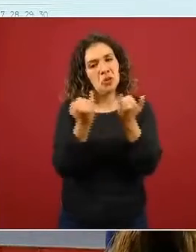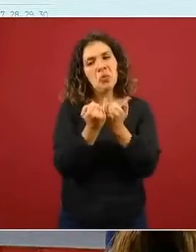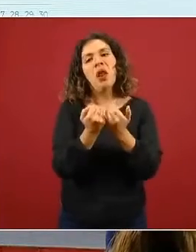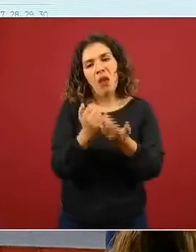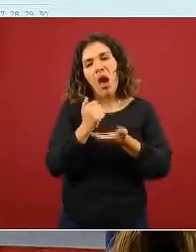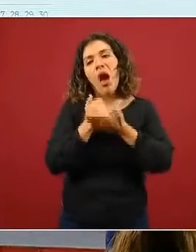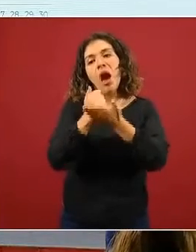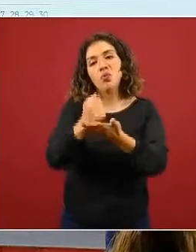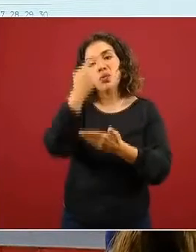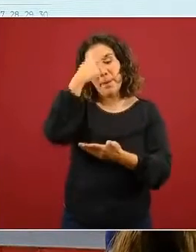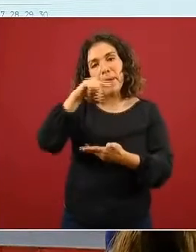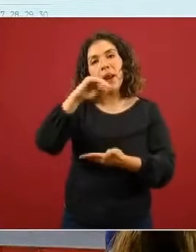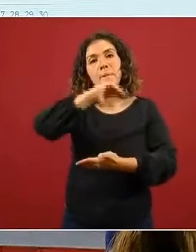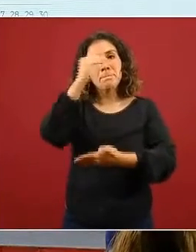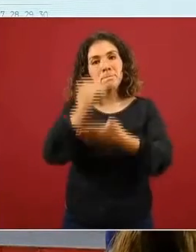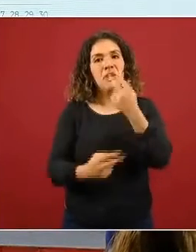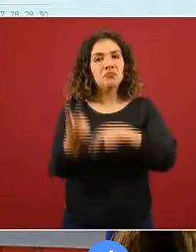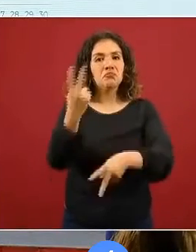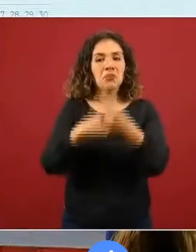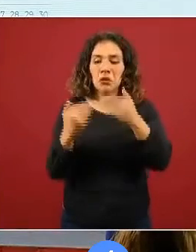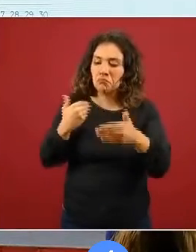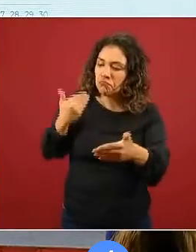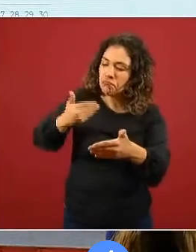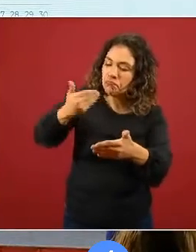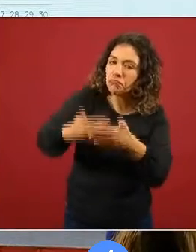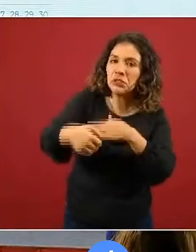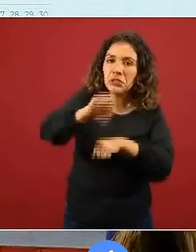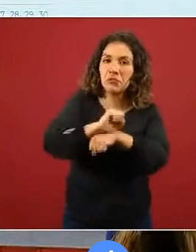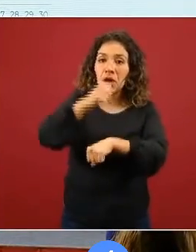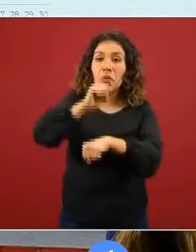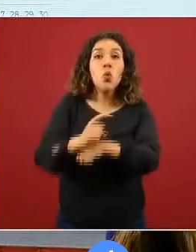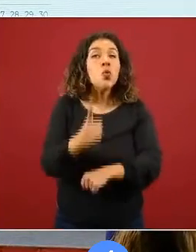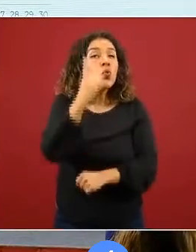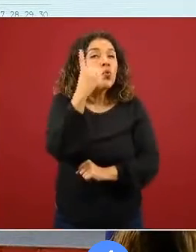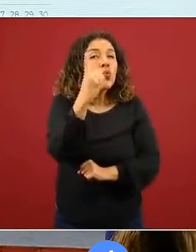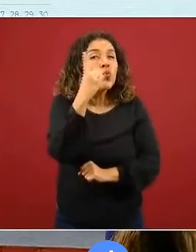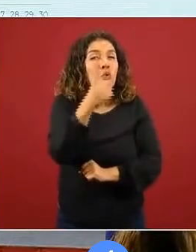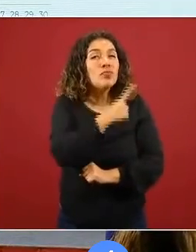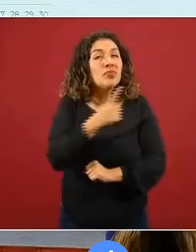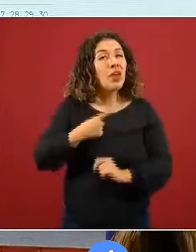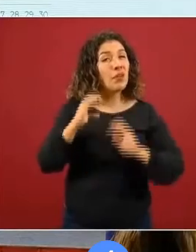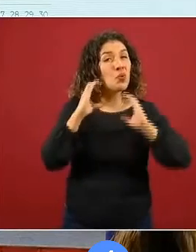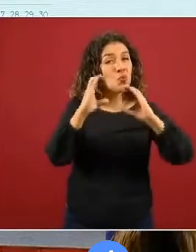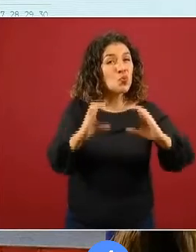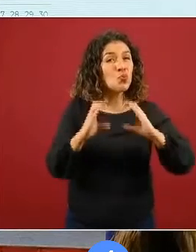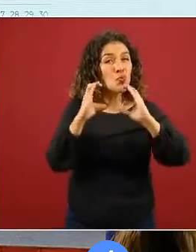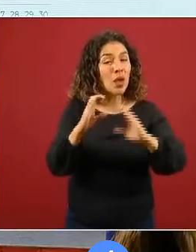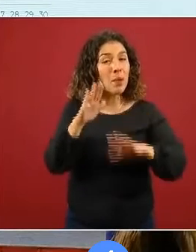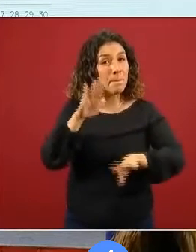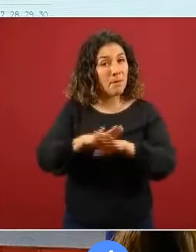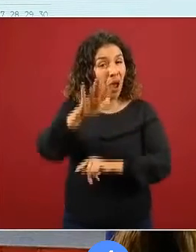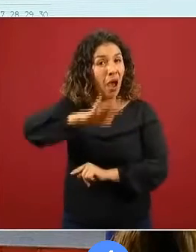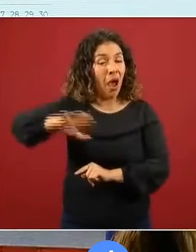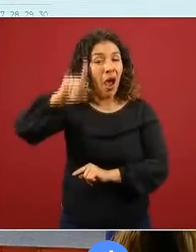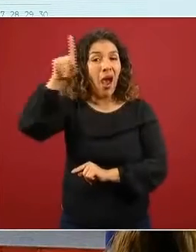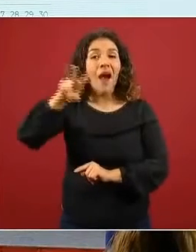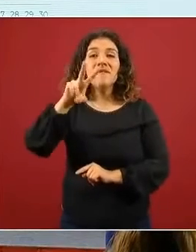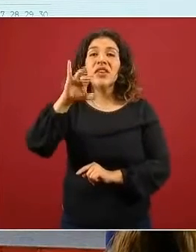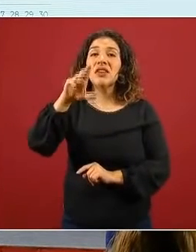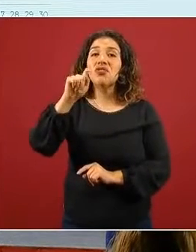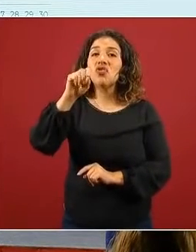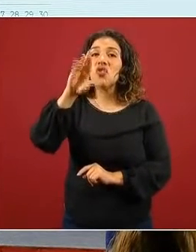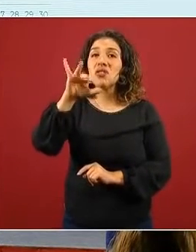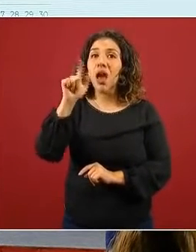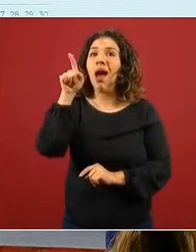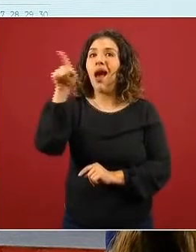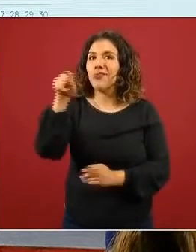contribuyendo a un descenso en las últimas semanas. El único que habría que tomar y tener precaución a los ciudadanos de Victoria, en